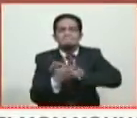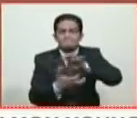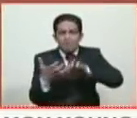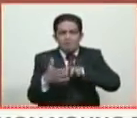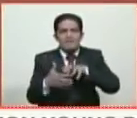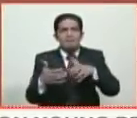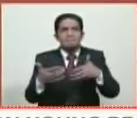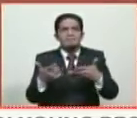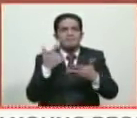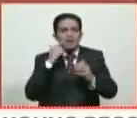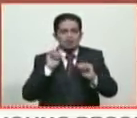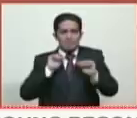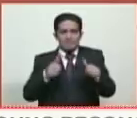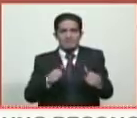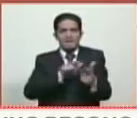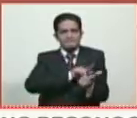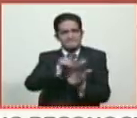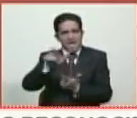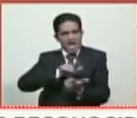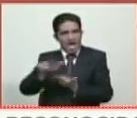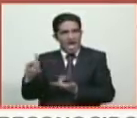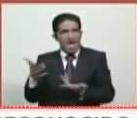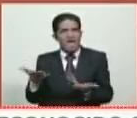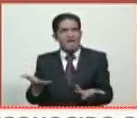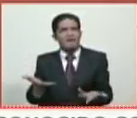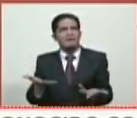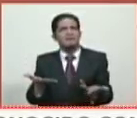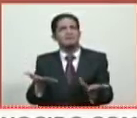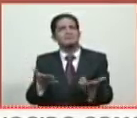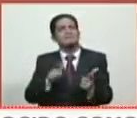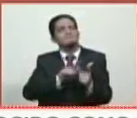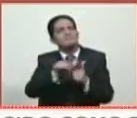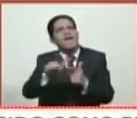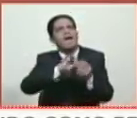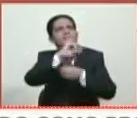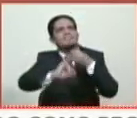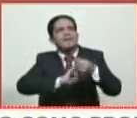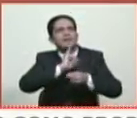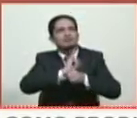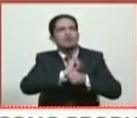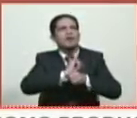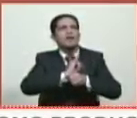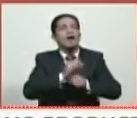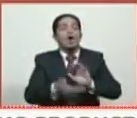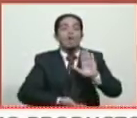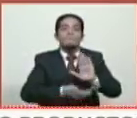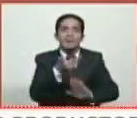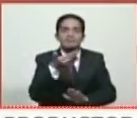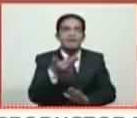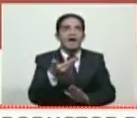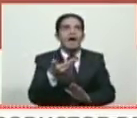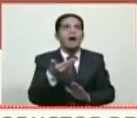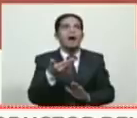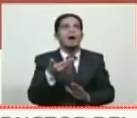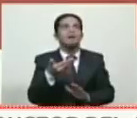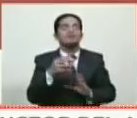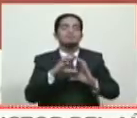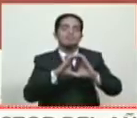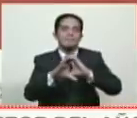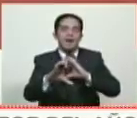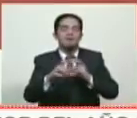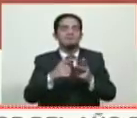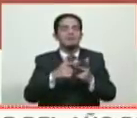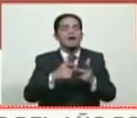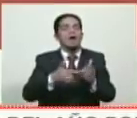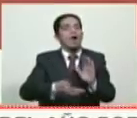los viajes internos, aumentaron los viajes internacionales, aumentaron los viajes por transporte terrestre,